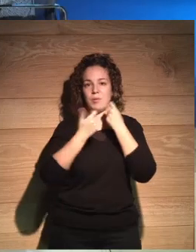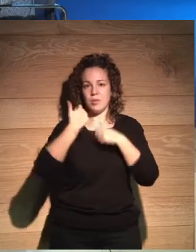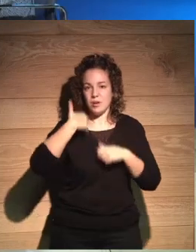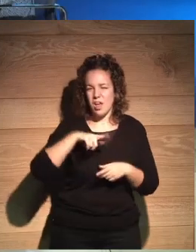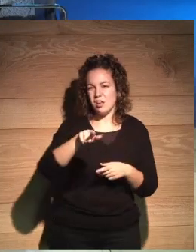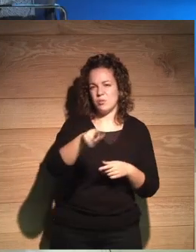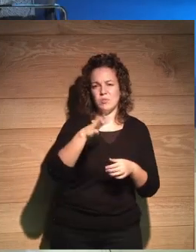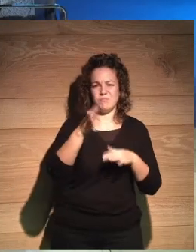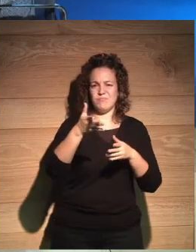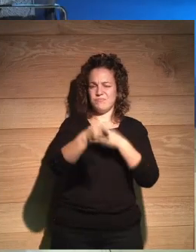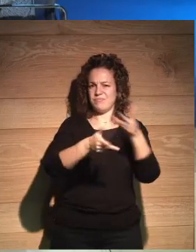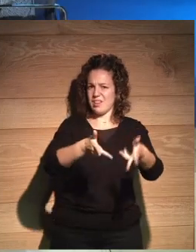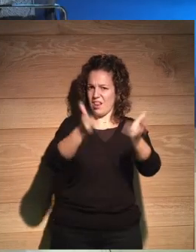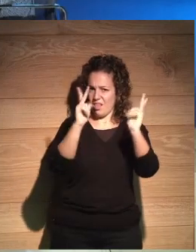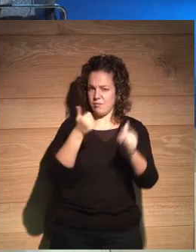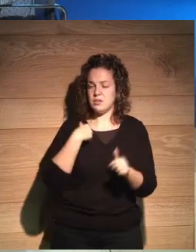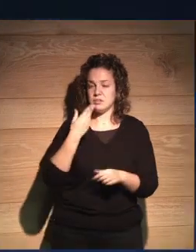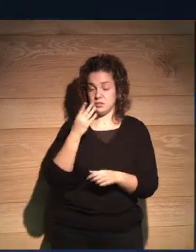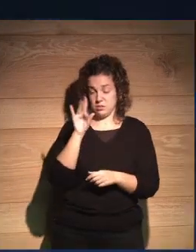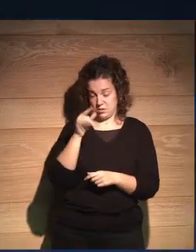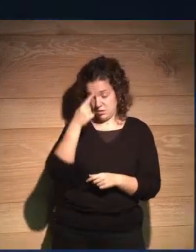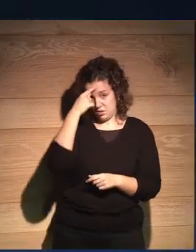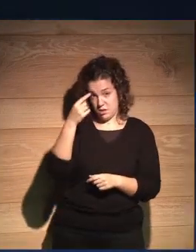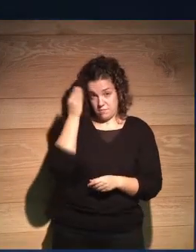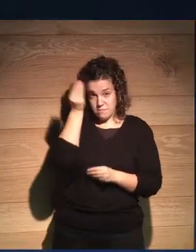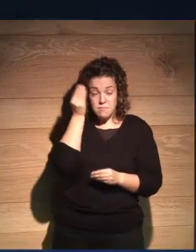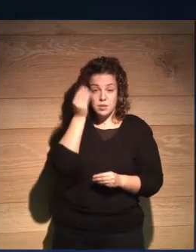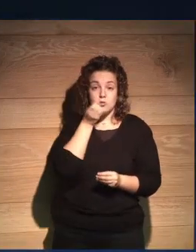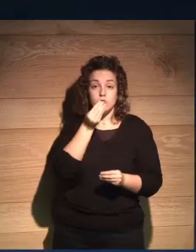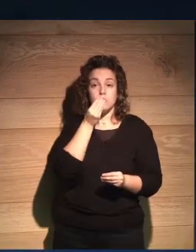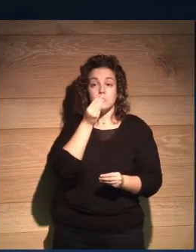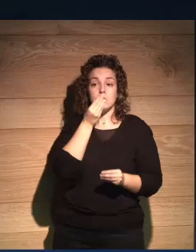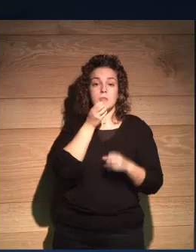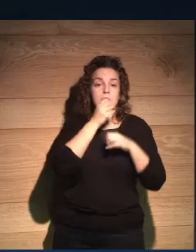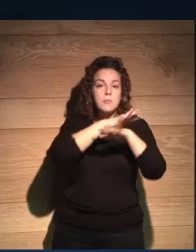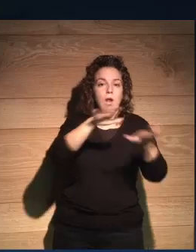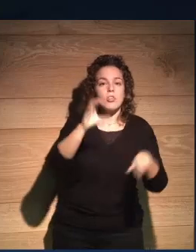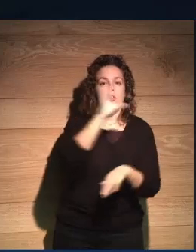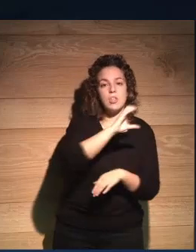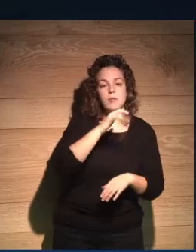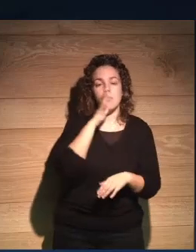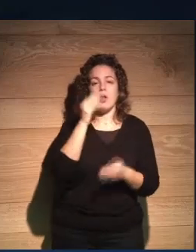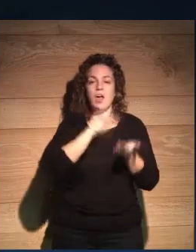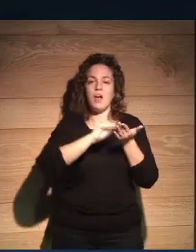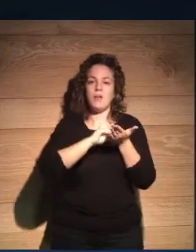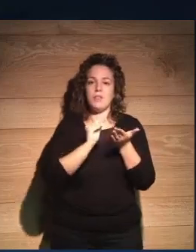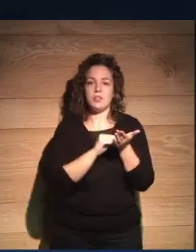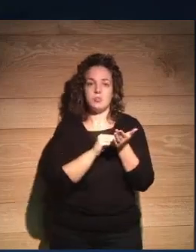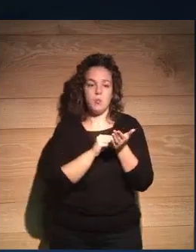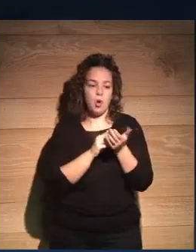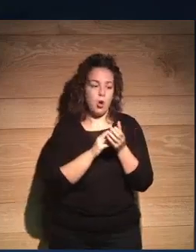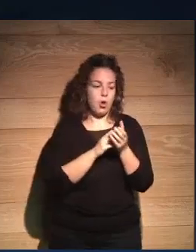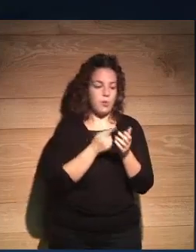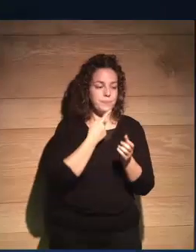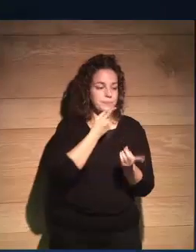Y sí que pienso que en el campo de la nutrición, en divulgación científica, a veces pasamos de